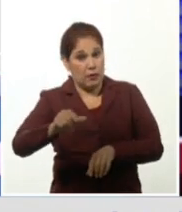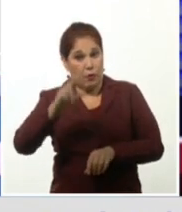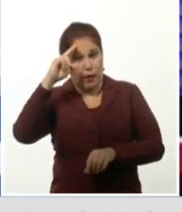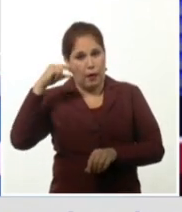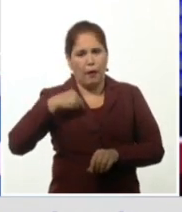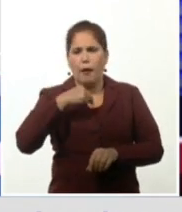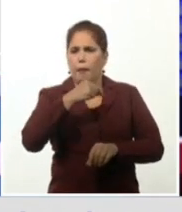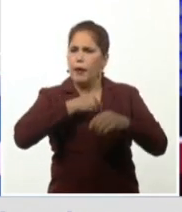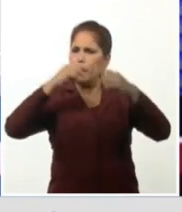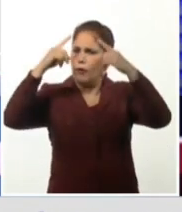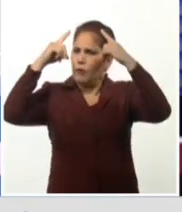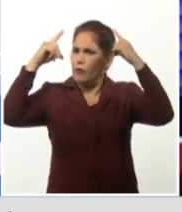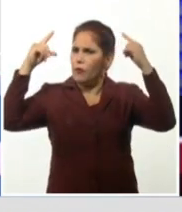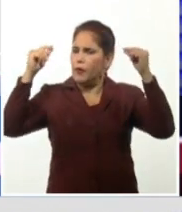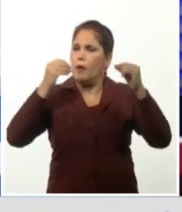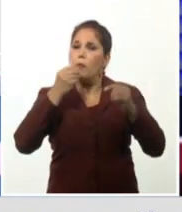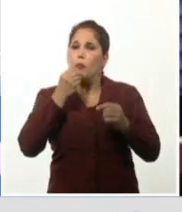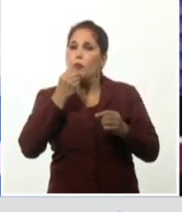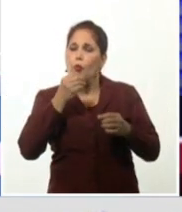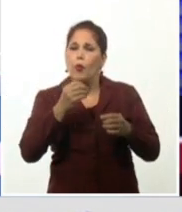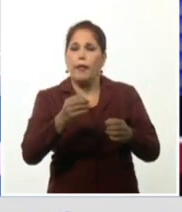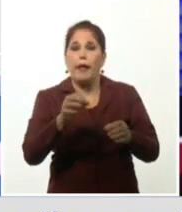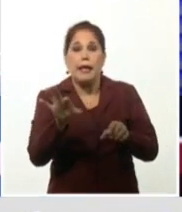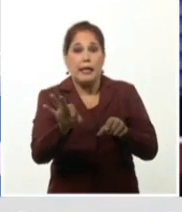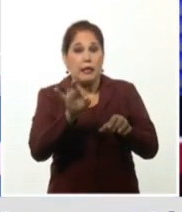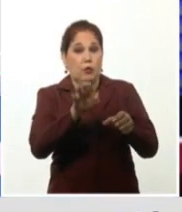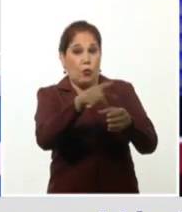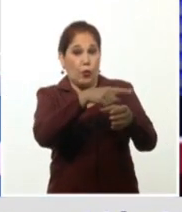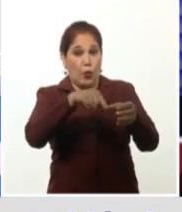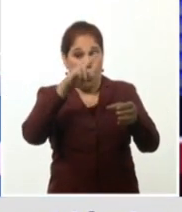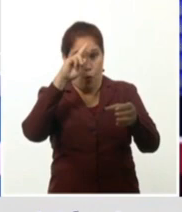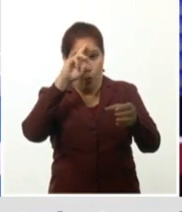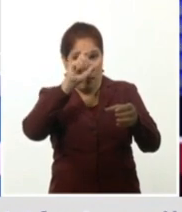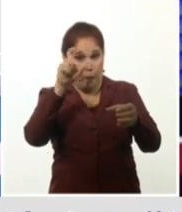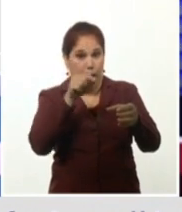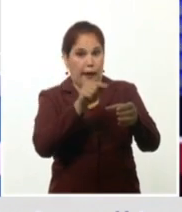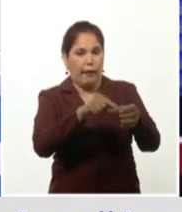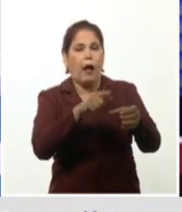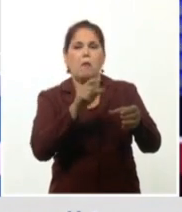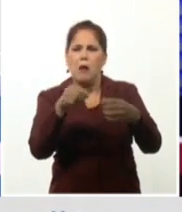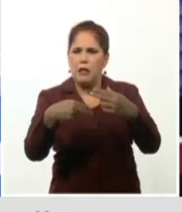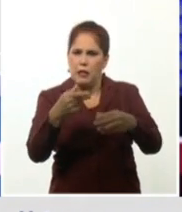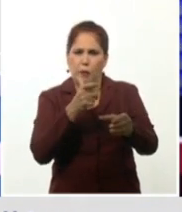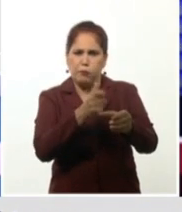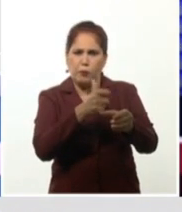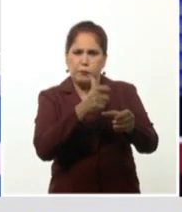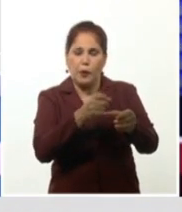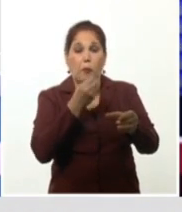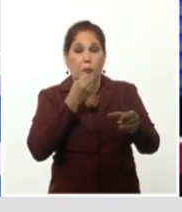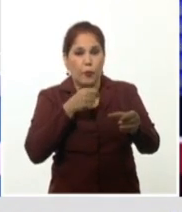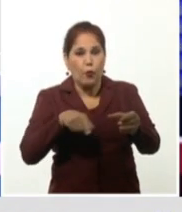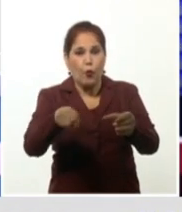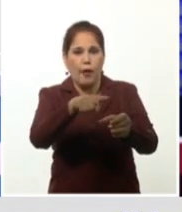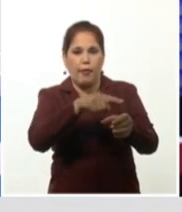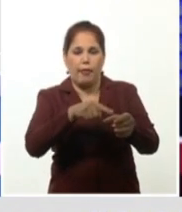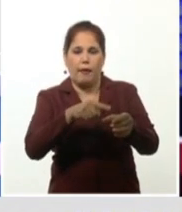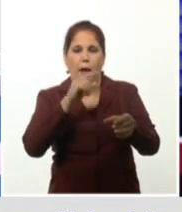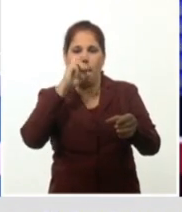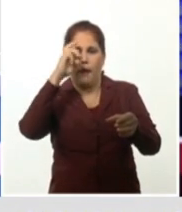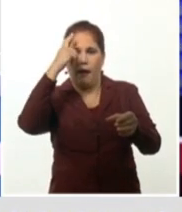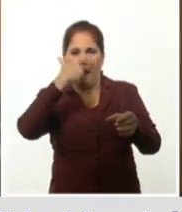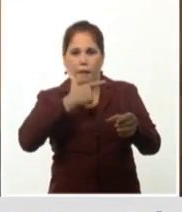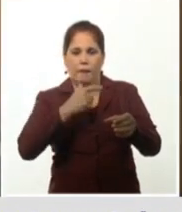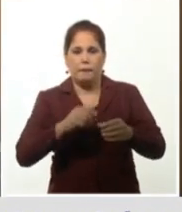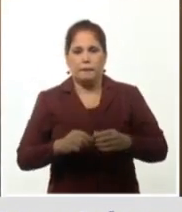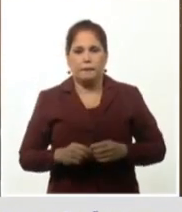salud es muy alta, por lo que se escogió como uno de los sitios clínicos para desarrollar el estudio de intervención del candidato vacunal